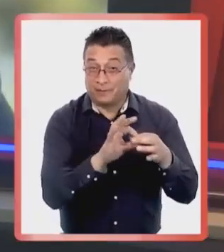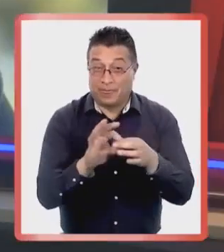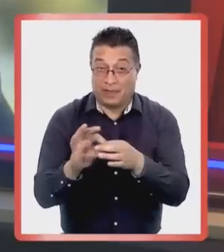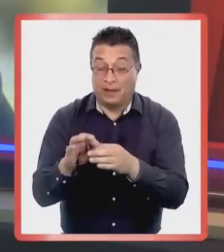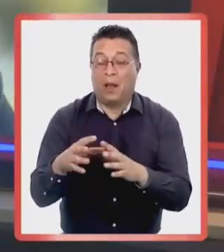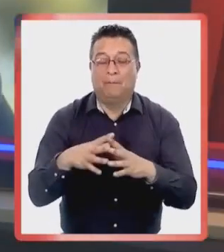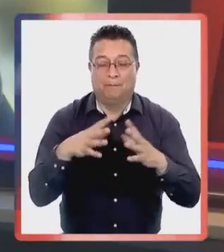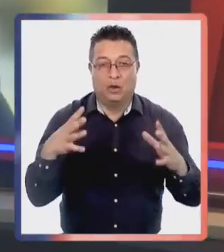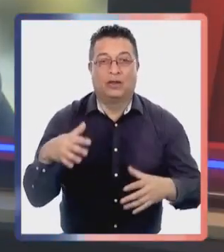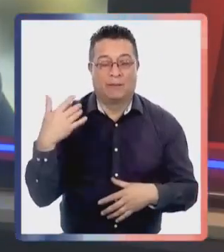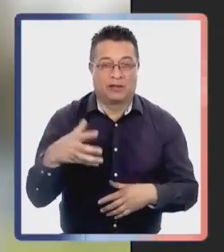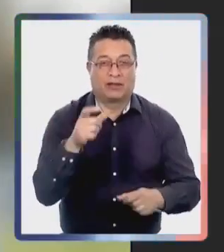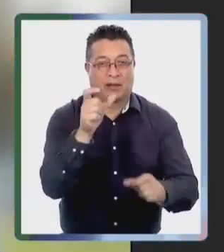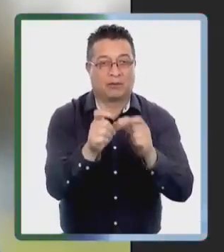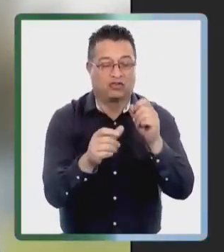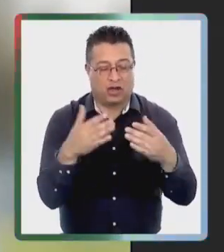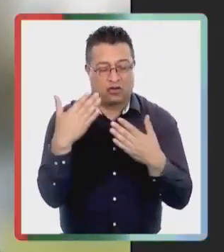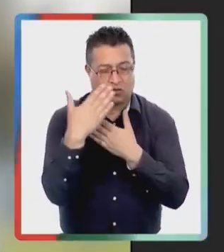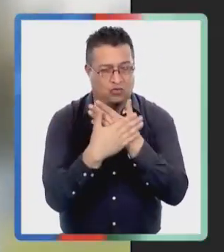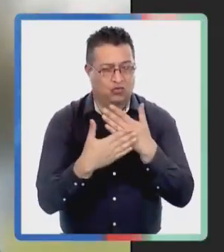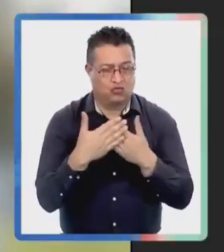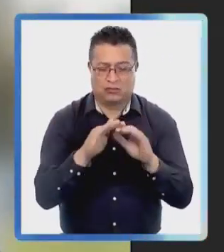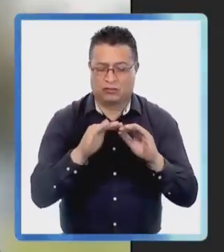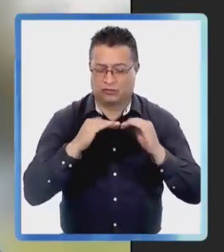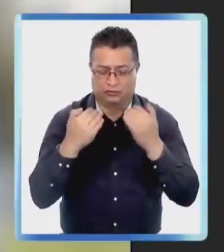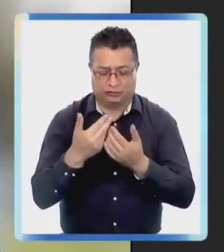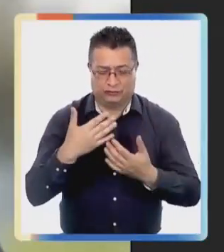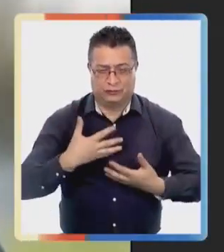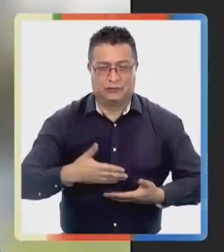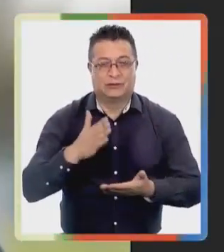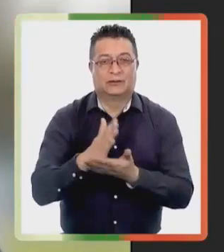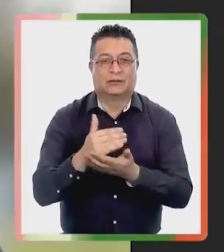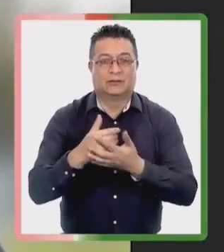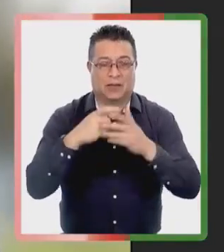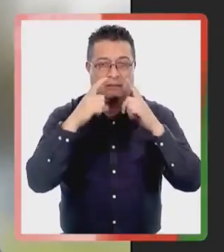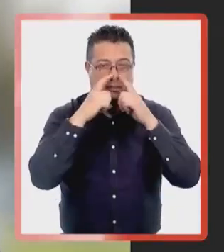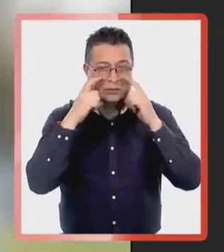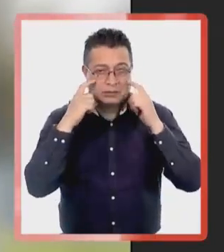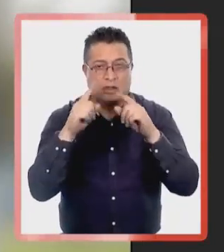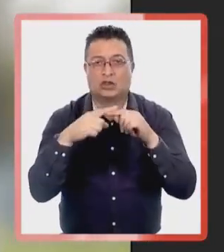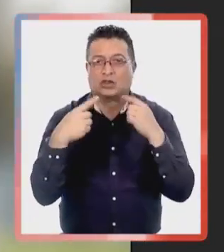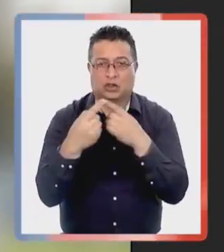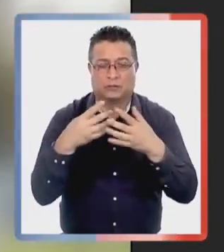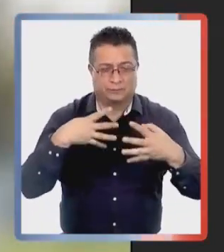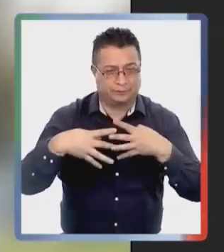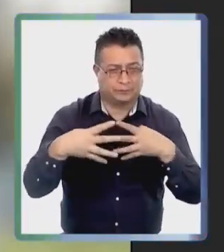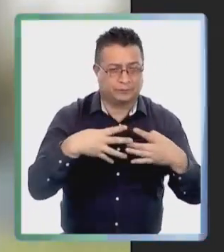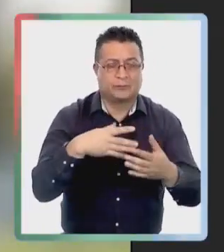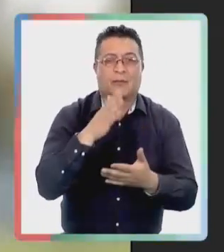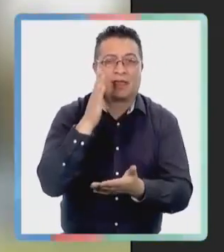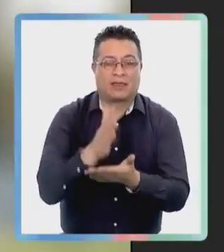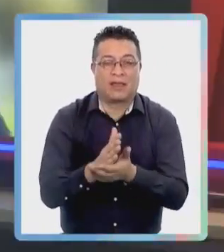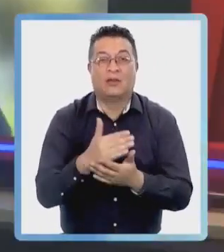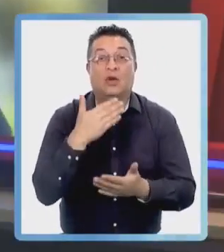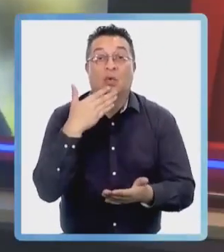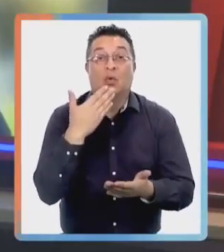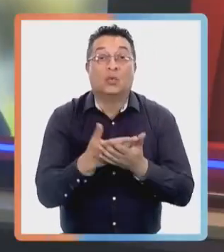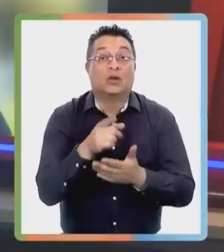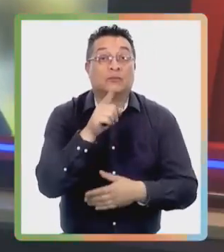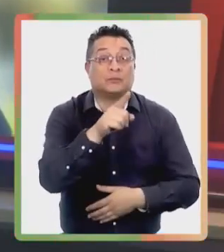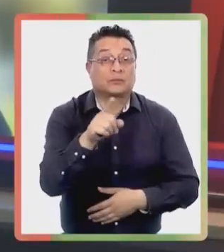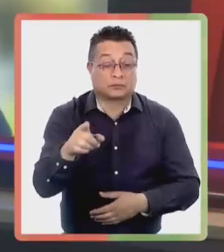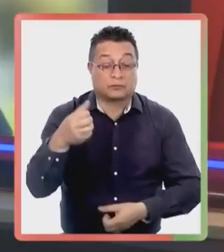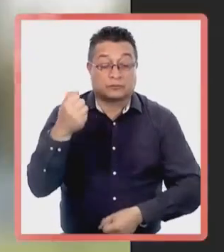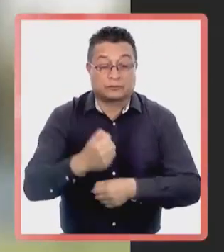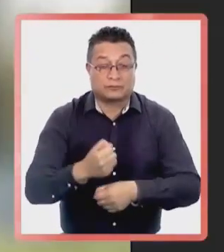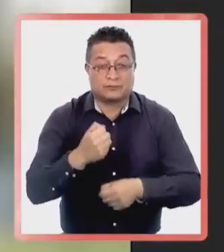es bien importante que los pacientes se protejan con todas las medidas de seguridad, se pongan las mascarillas y todos los filtros que tienen que tener cuando son pacientes que